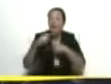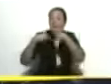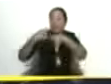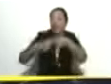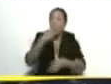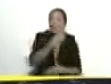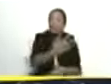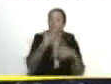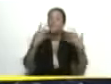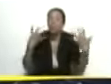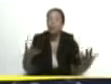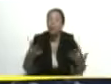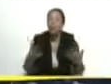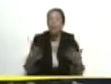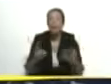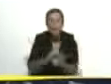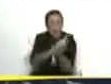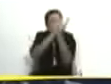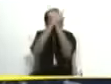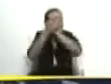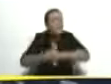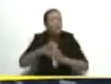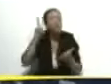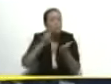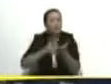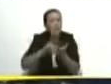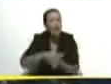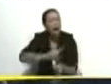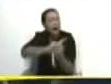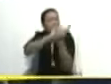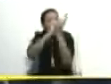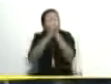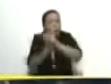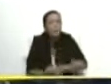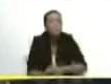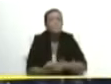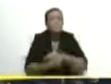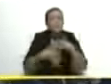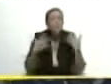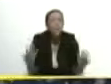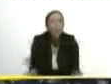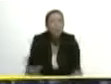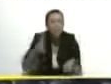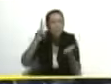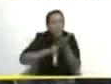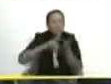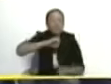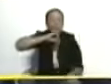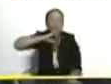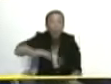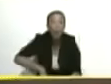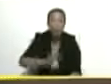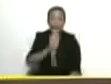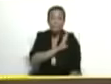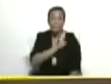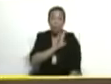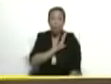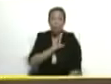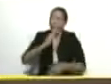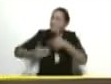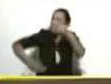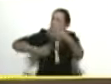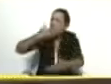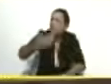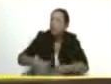para que de verdad llegara el cambio verdadero a Venezuela y el cambio verdadero, histórico y